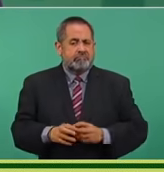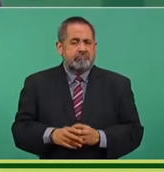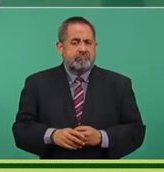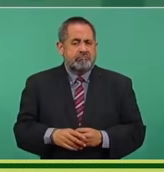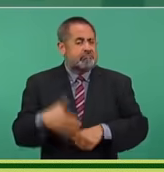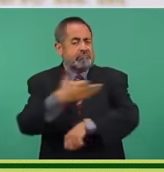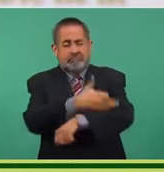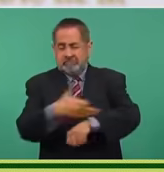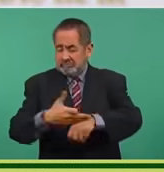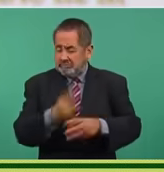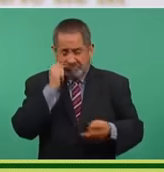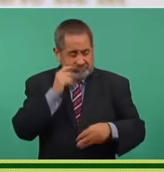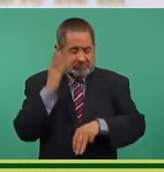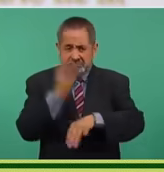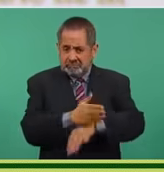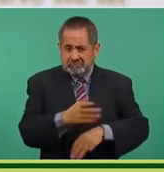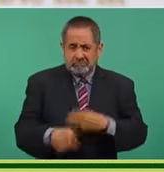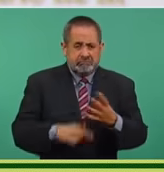familiares